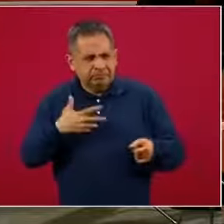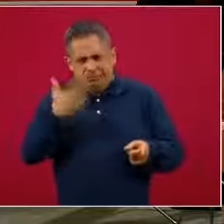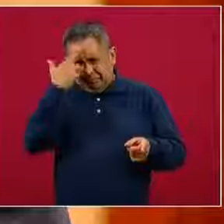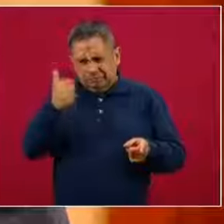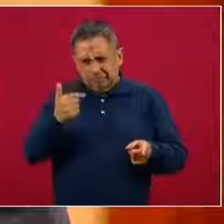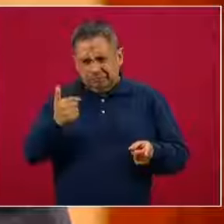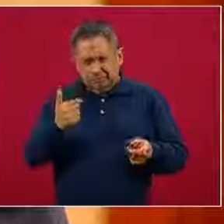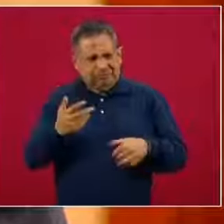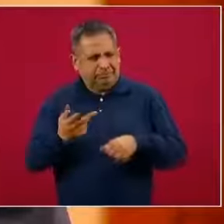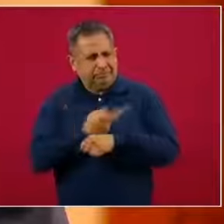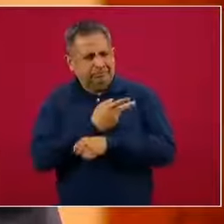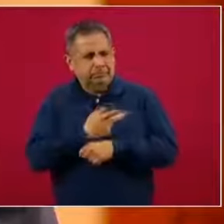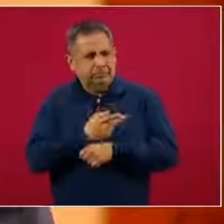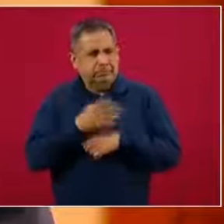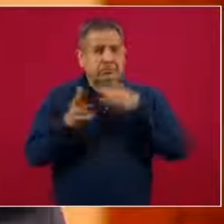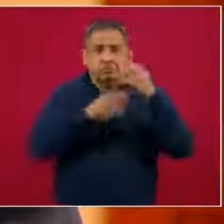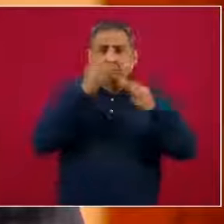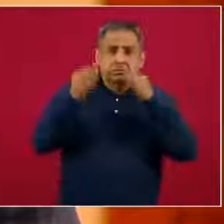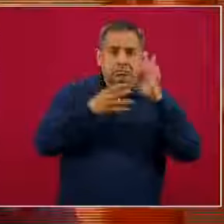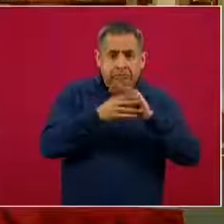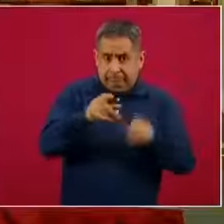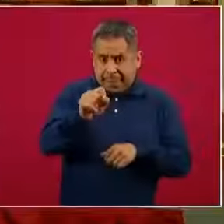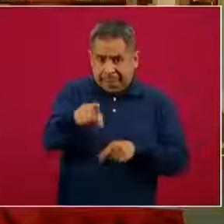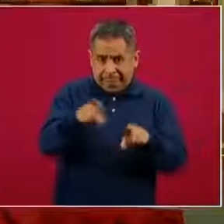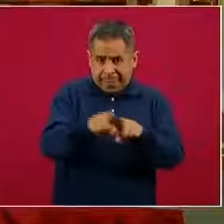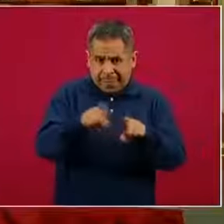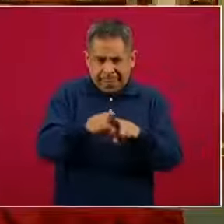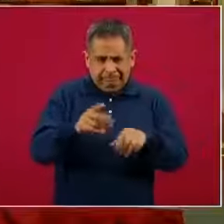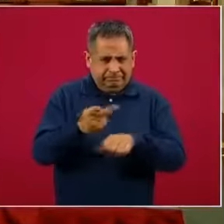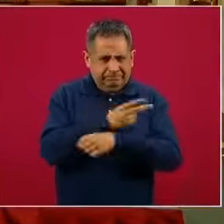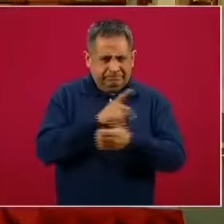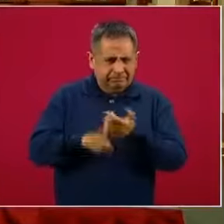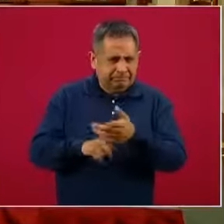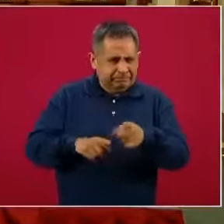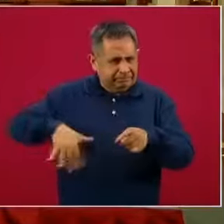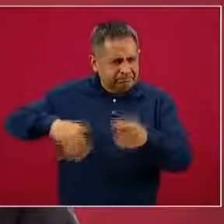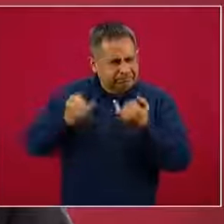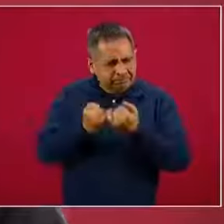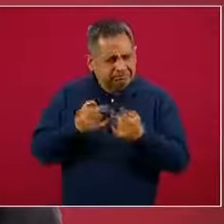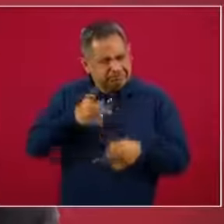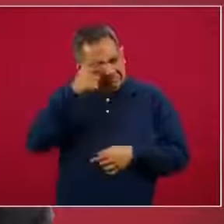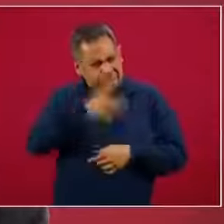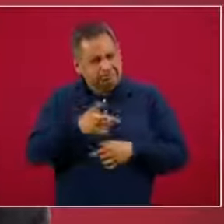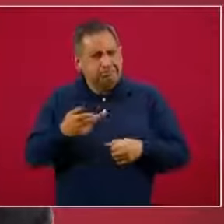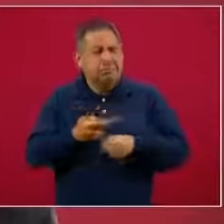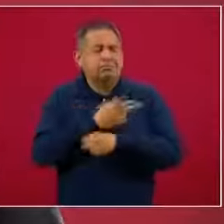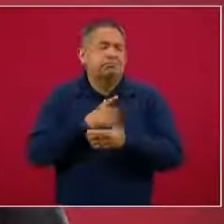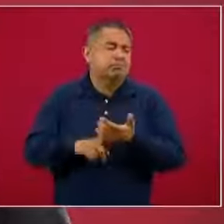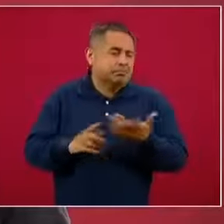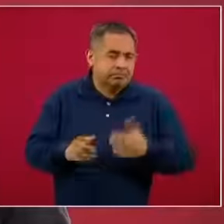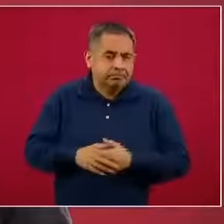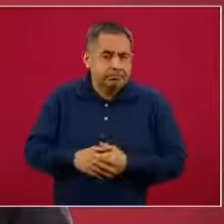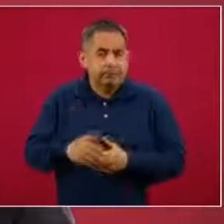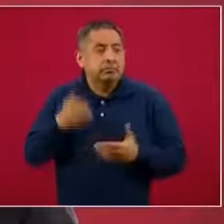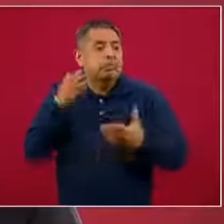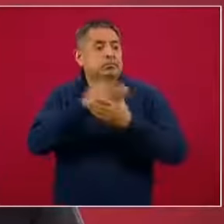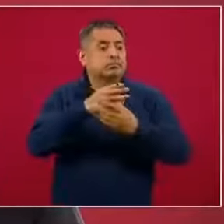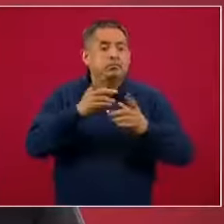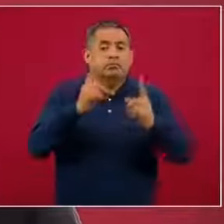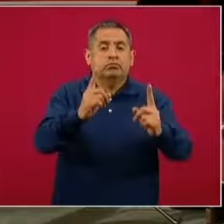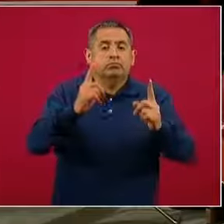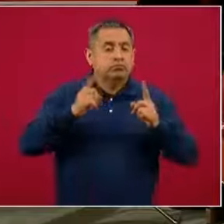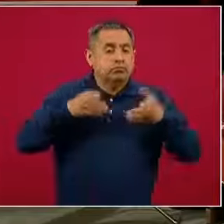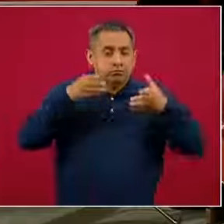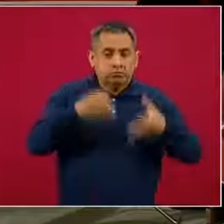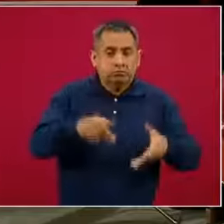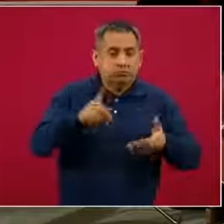empezaron a emerger noticias de este tipo de comportamiento como lo que usted señala. Resulta que fue a la funeraria, le ofrecían dinero